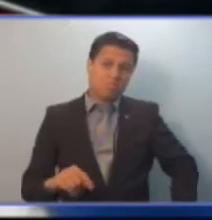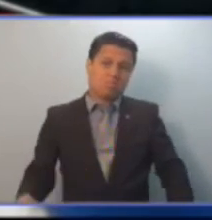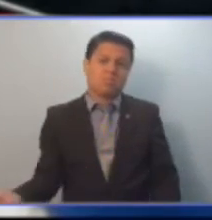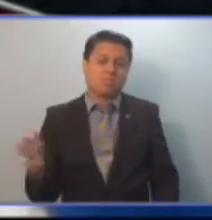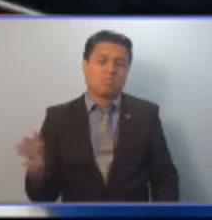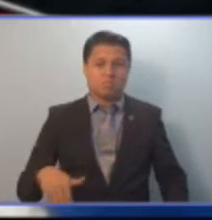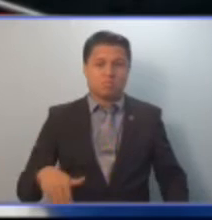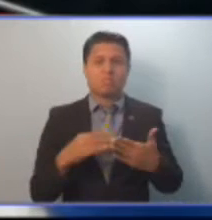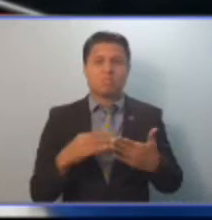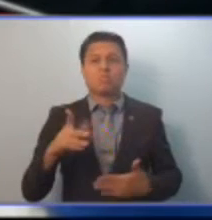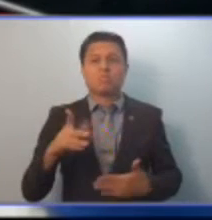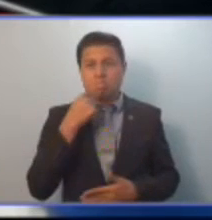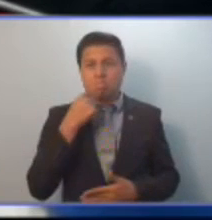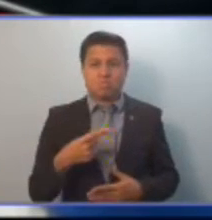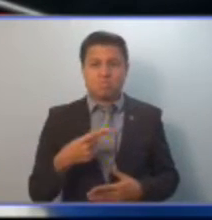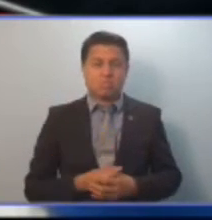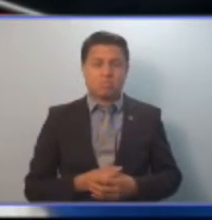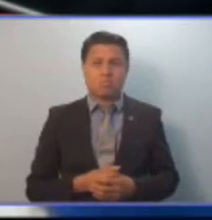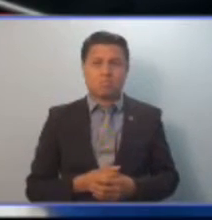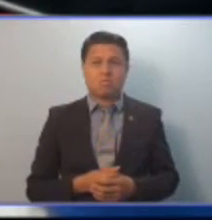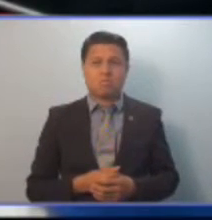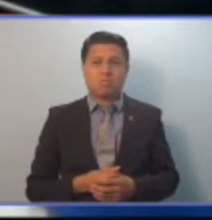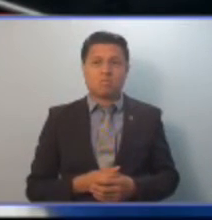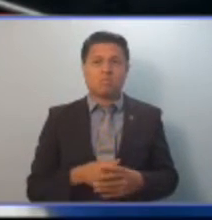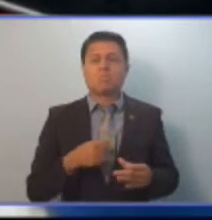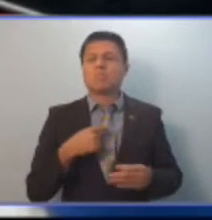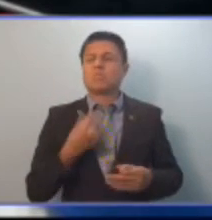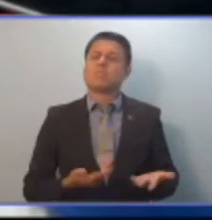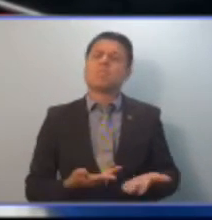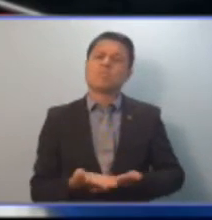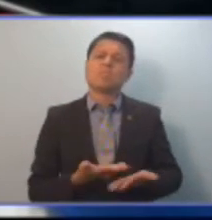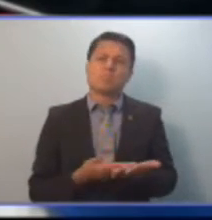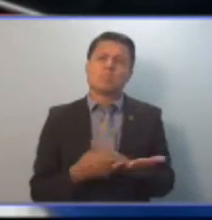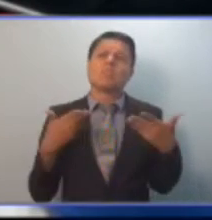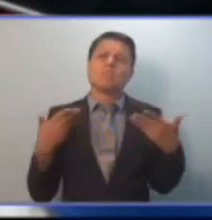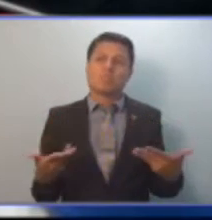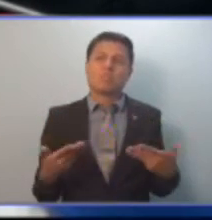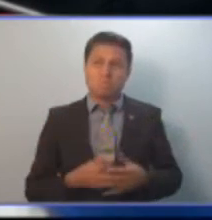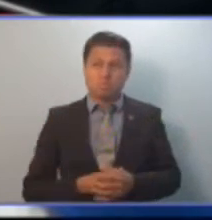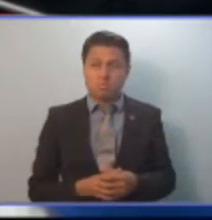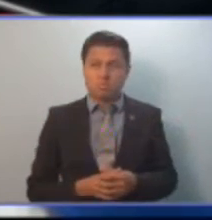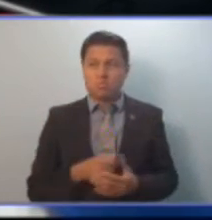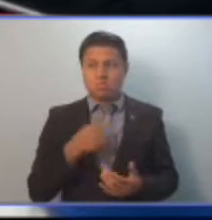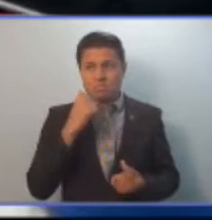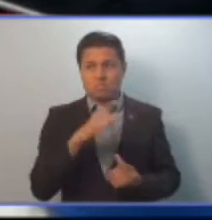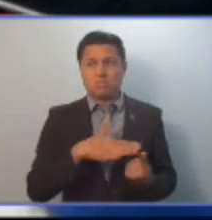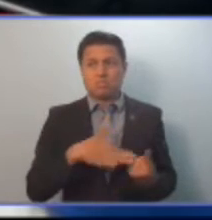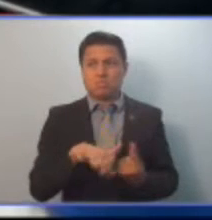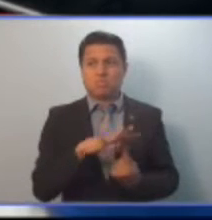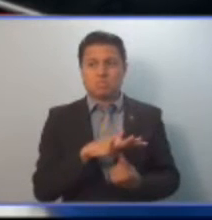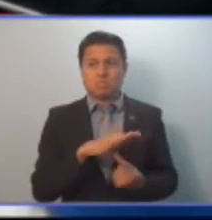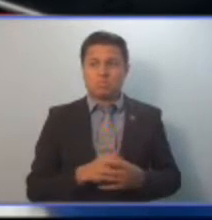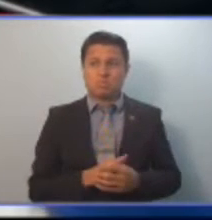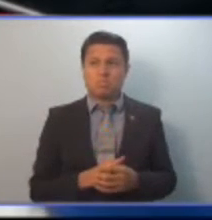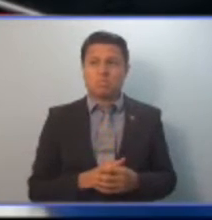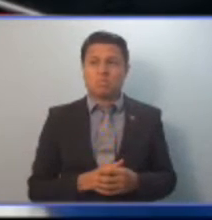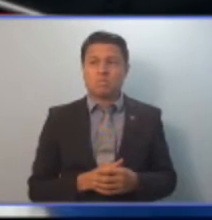ha emitido. Los pongo porque son como casos que